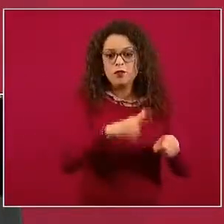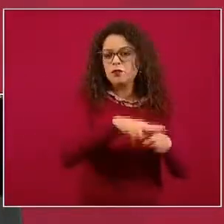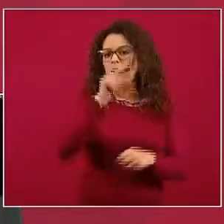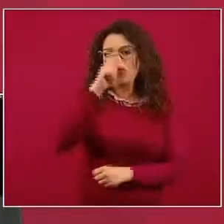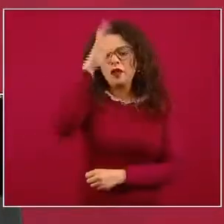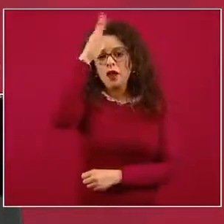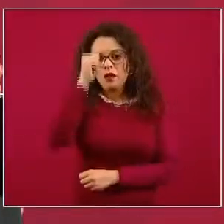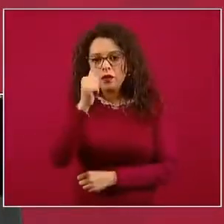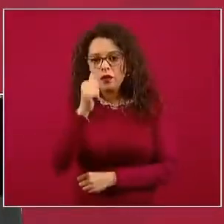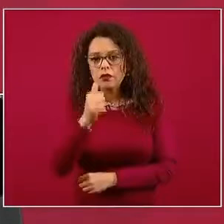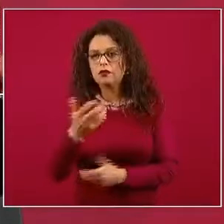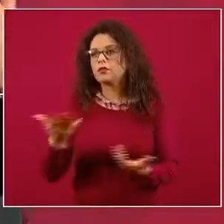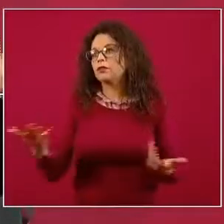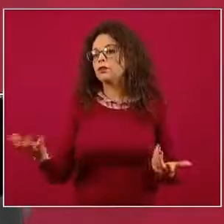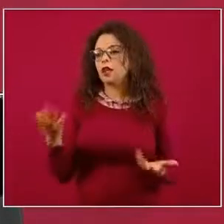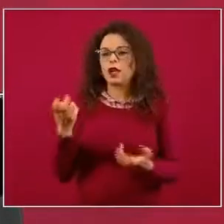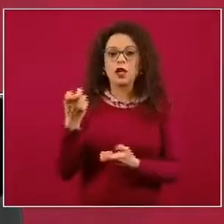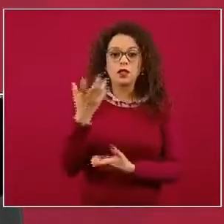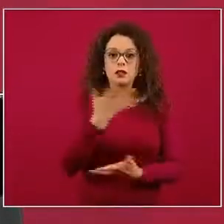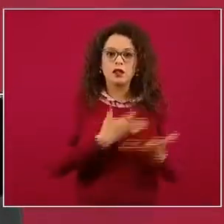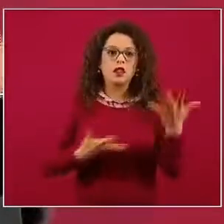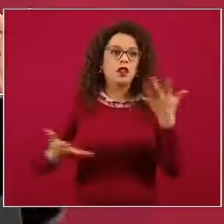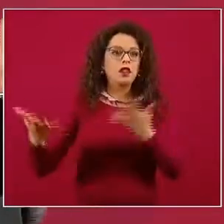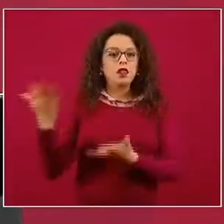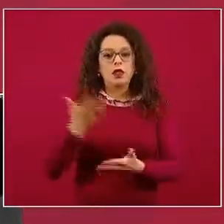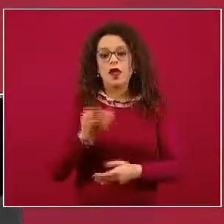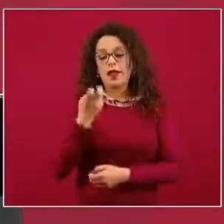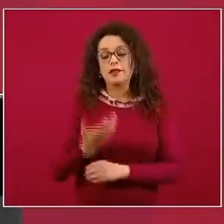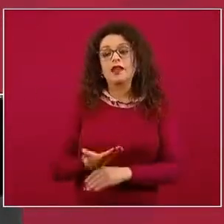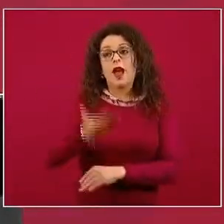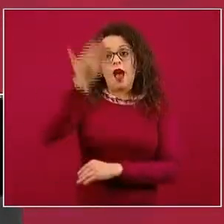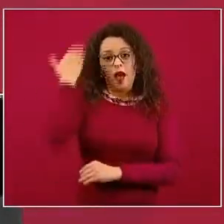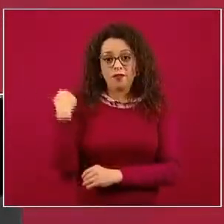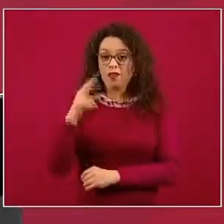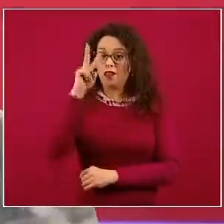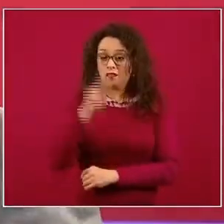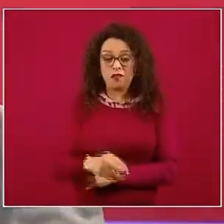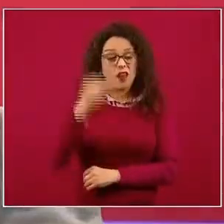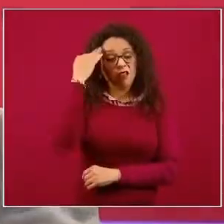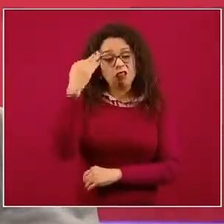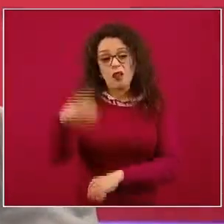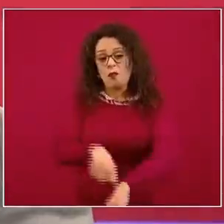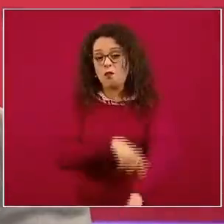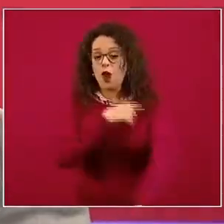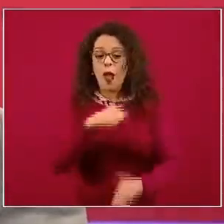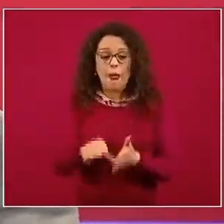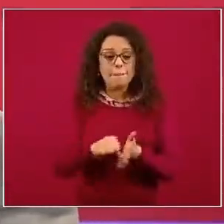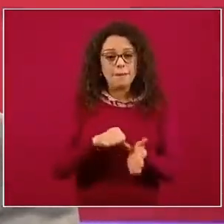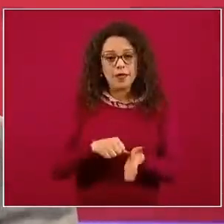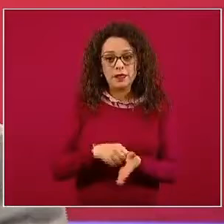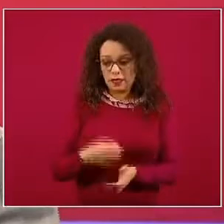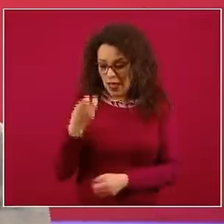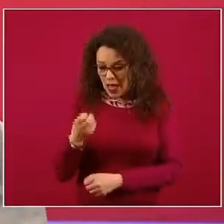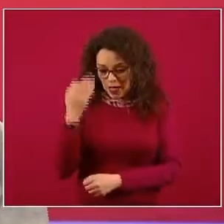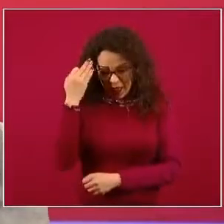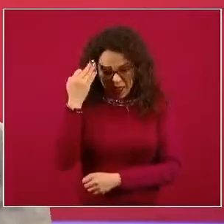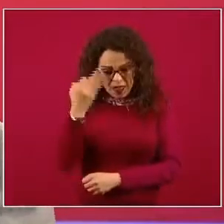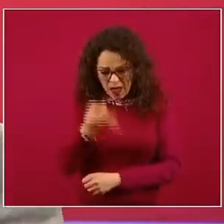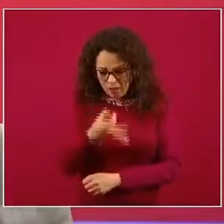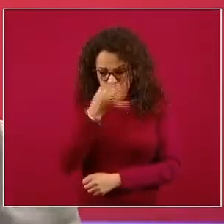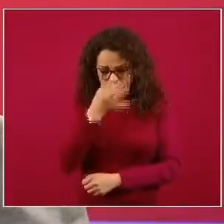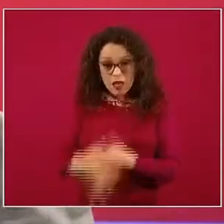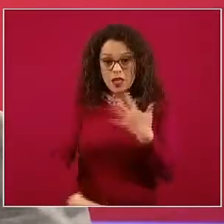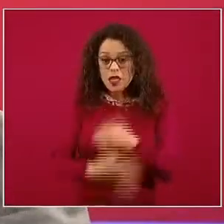texto original, etcétera. Eso es lo que ocurría antes, se llevaba meses. Aquí en un lapso muy corto, de